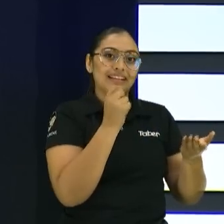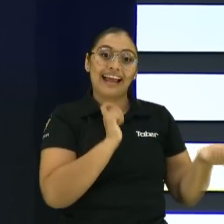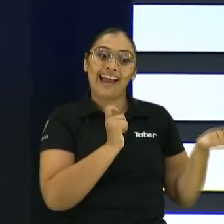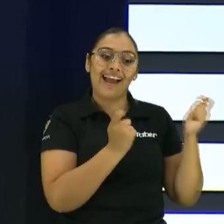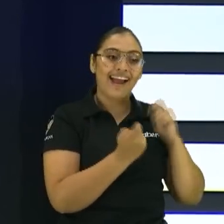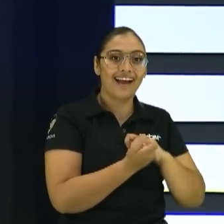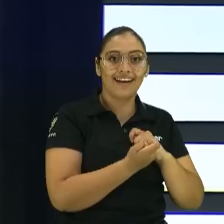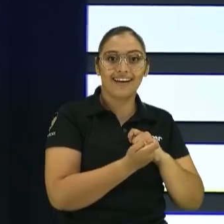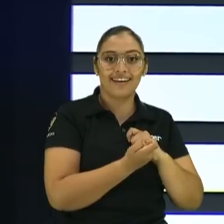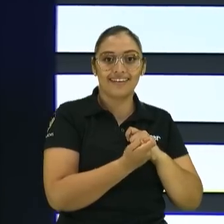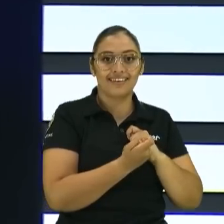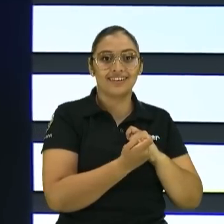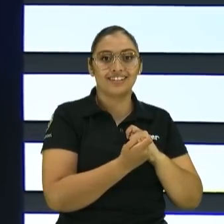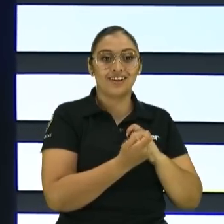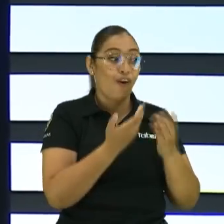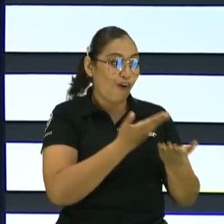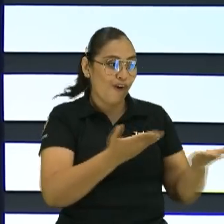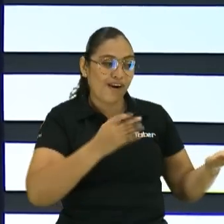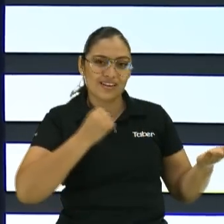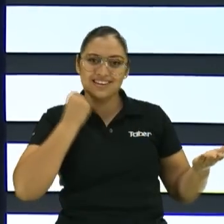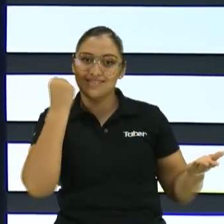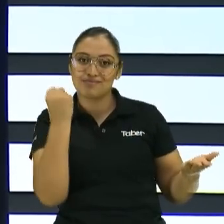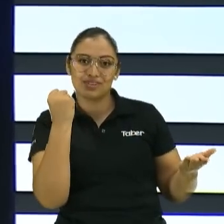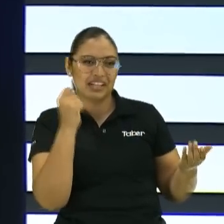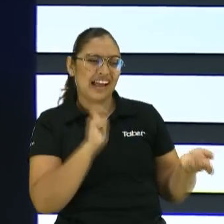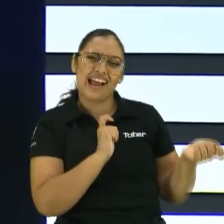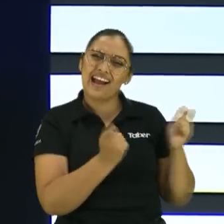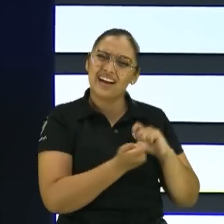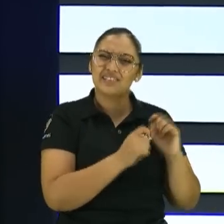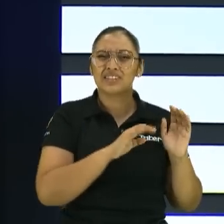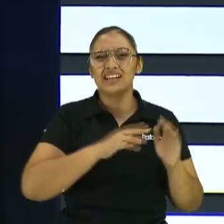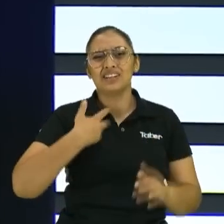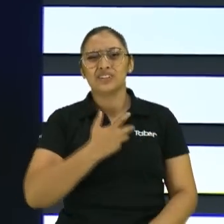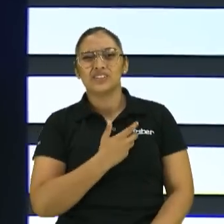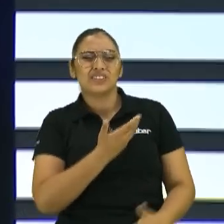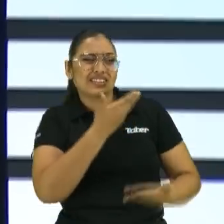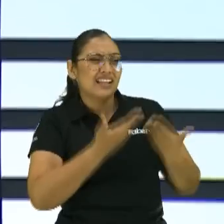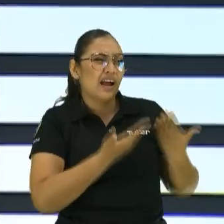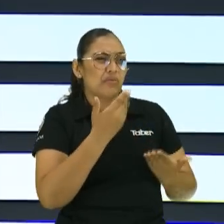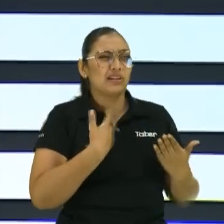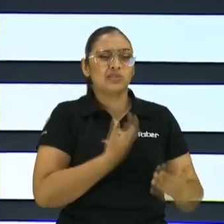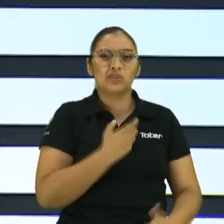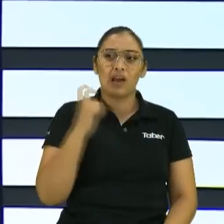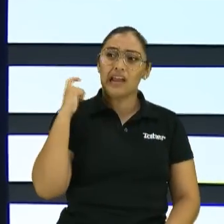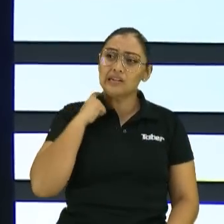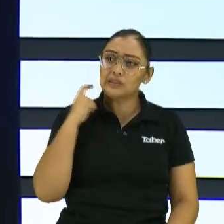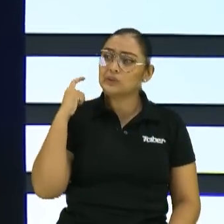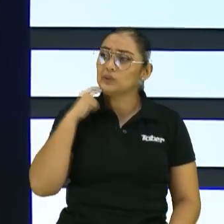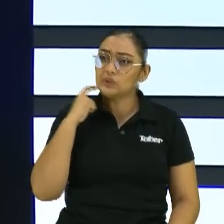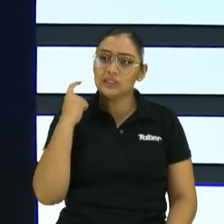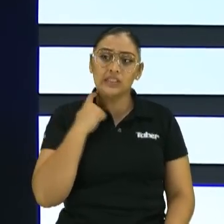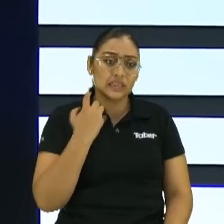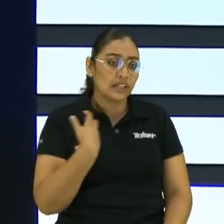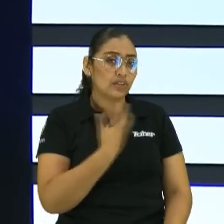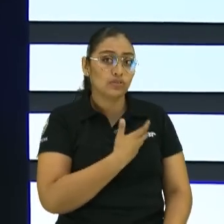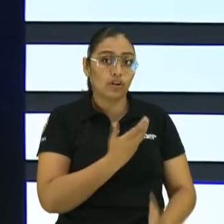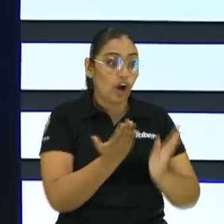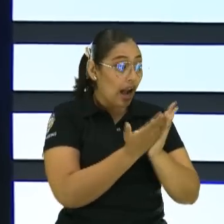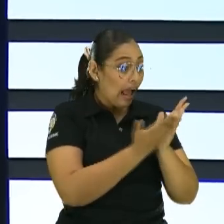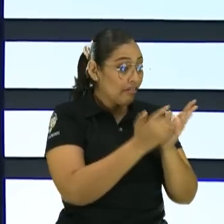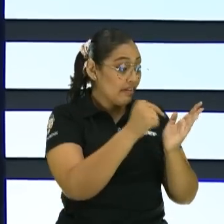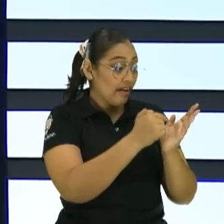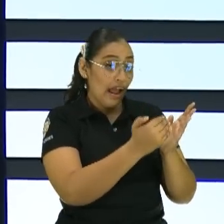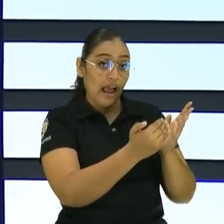cambia tus prioridades pareciera que nosotros andamos buscando la excusa perfecta para no hacer lo que la Biblia manda